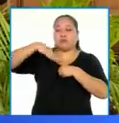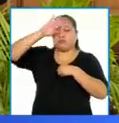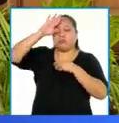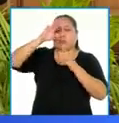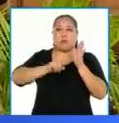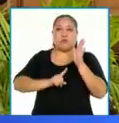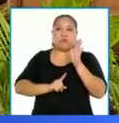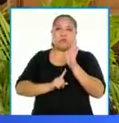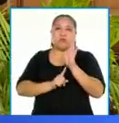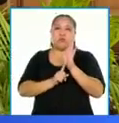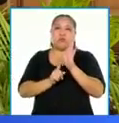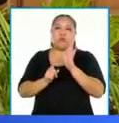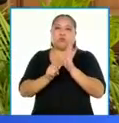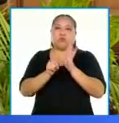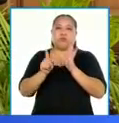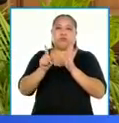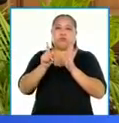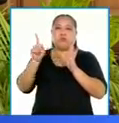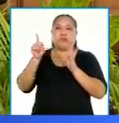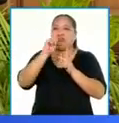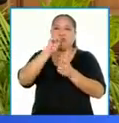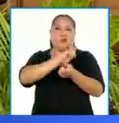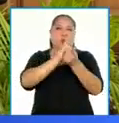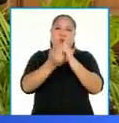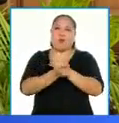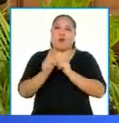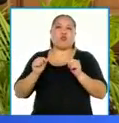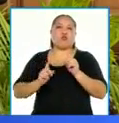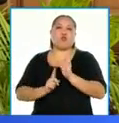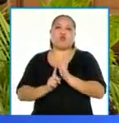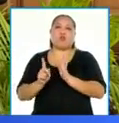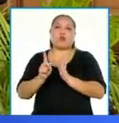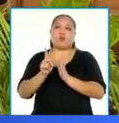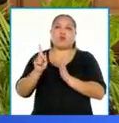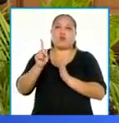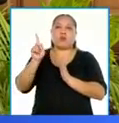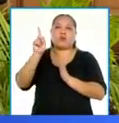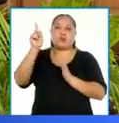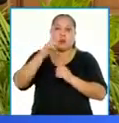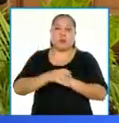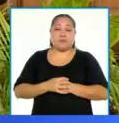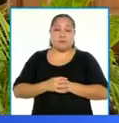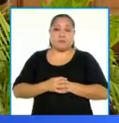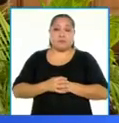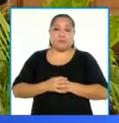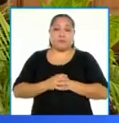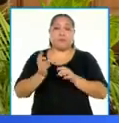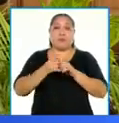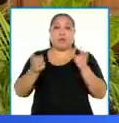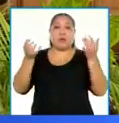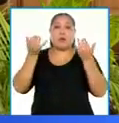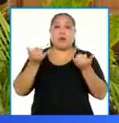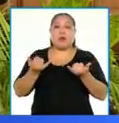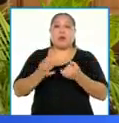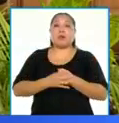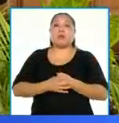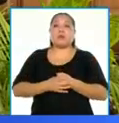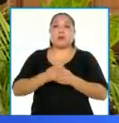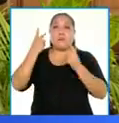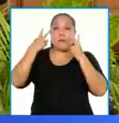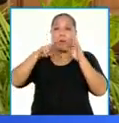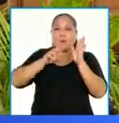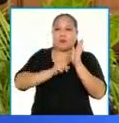vertical sin ninguna modificación. Por lo tanto, cuando se inicia una